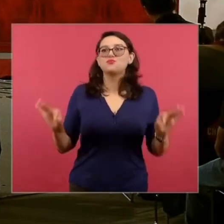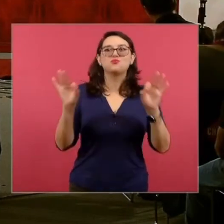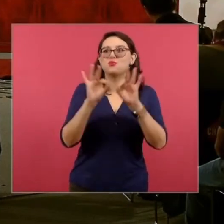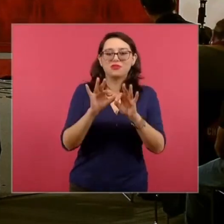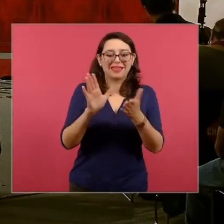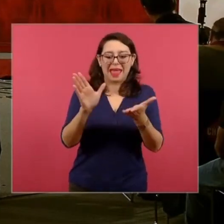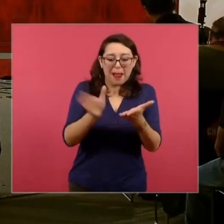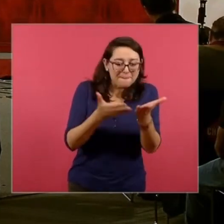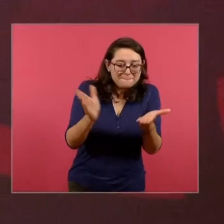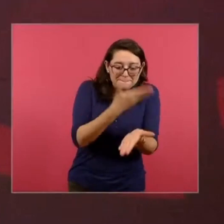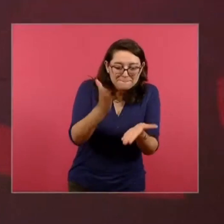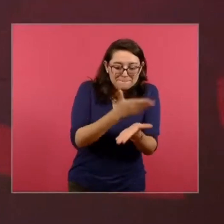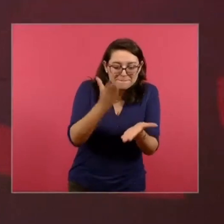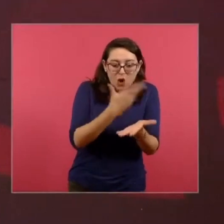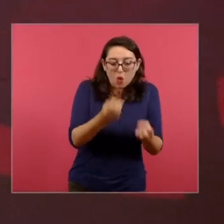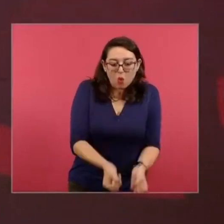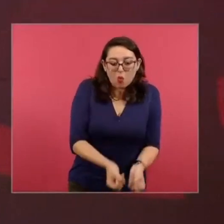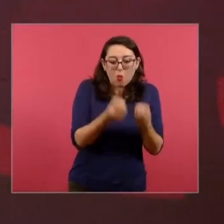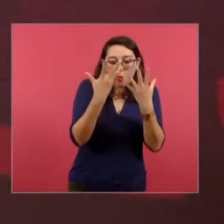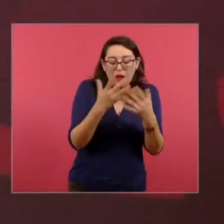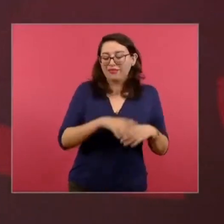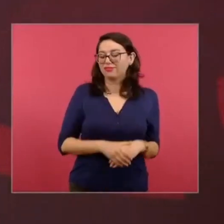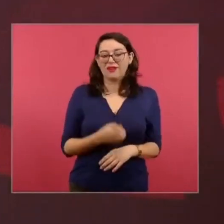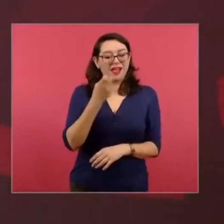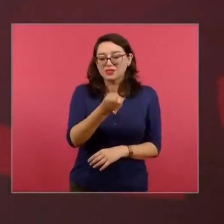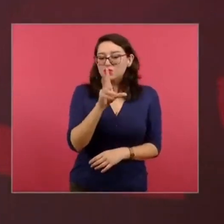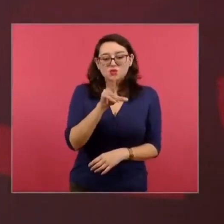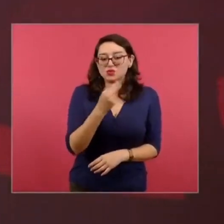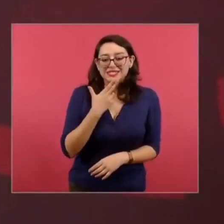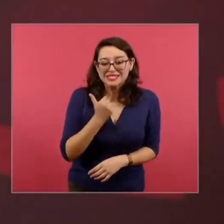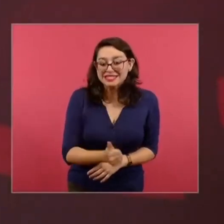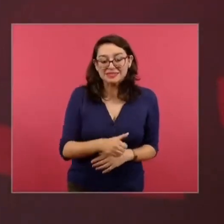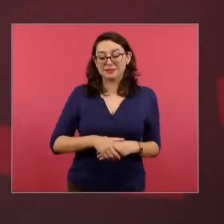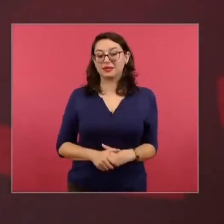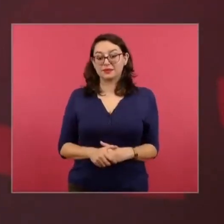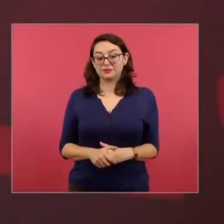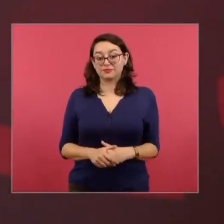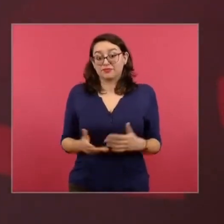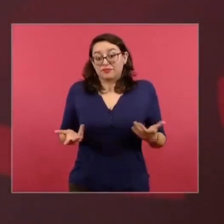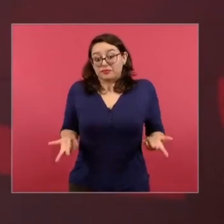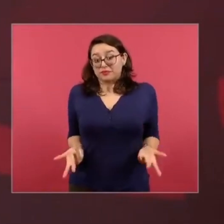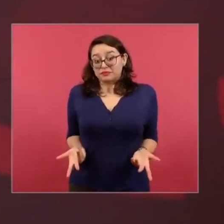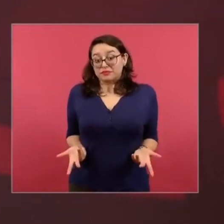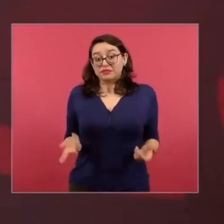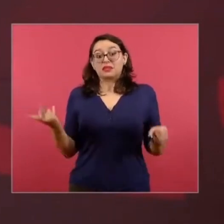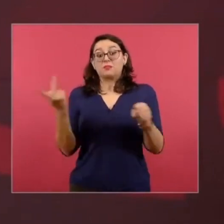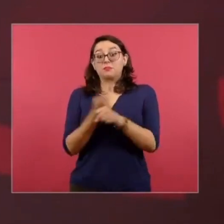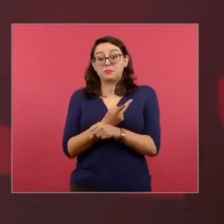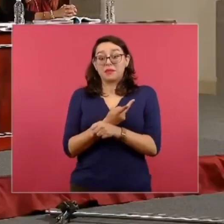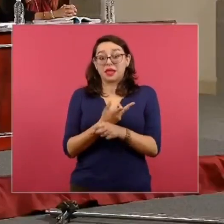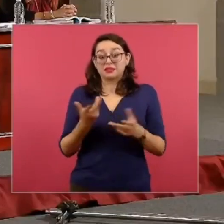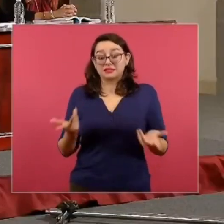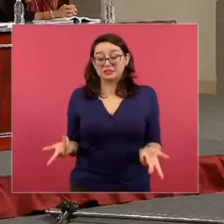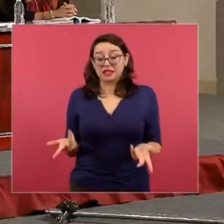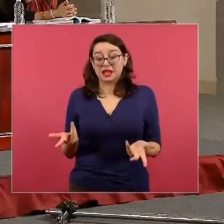un hecho aplicado, desde una pedagogía crítica, no garantiza que la prueba PISA va a aumentar, porque no hay